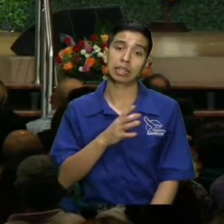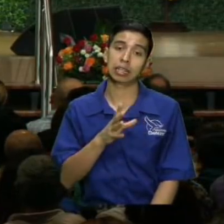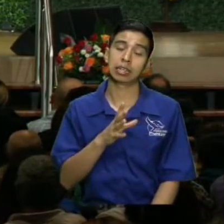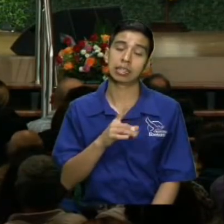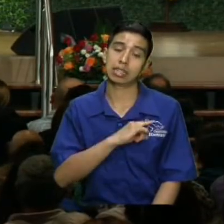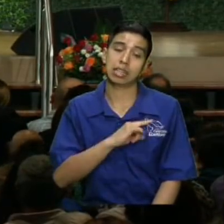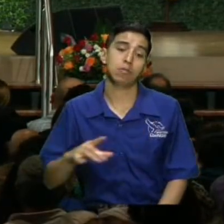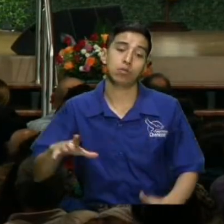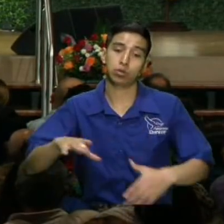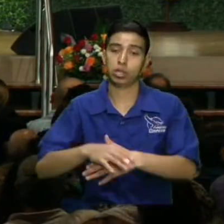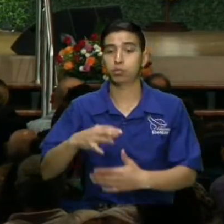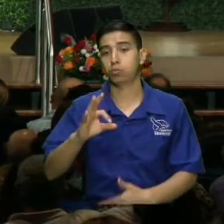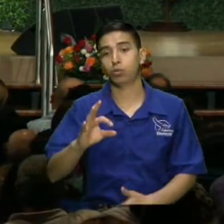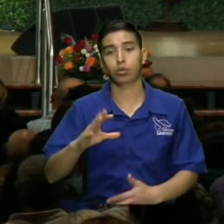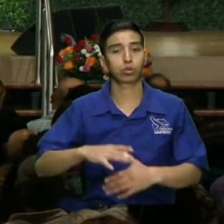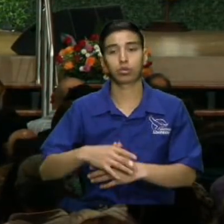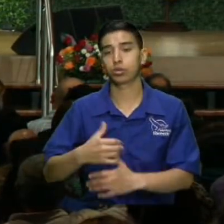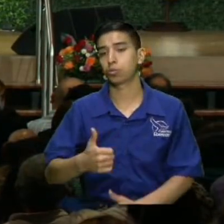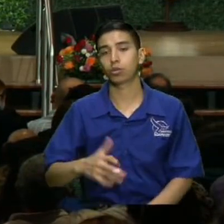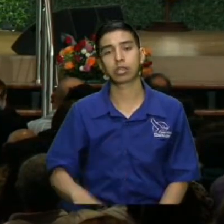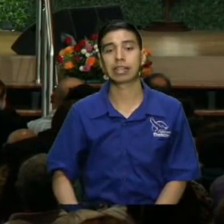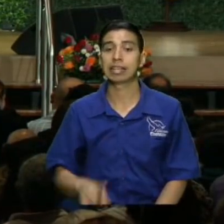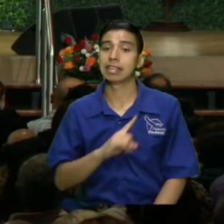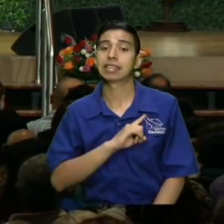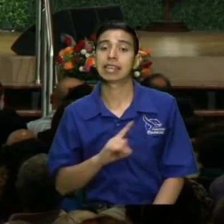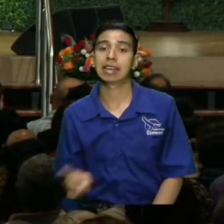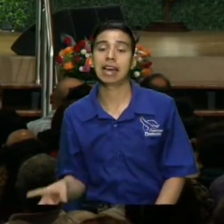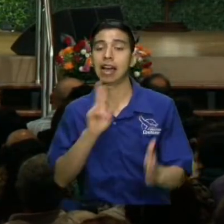¿Pero será la voluntad de Dios?